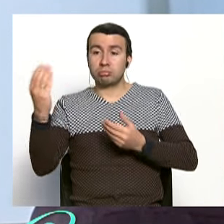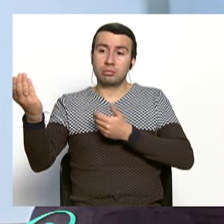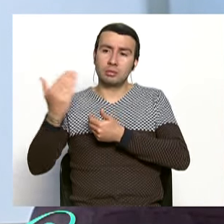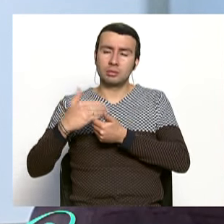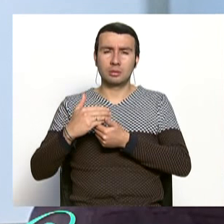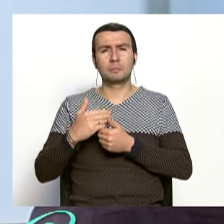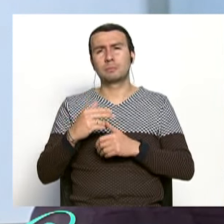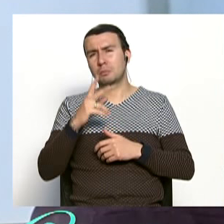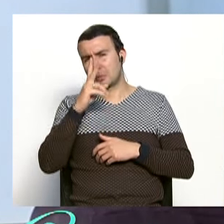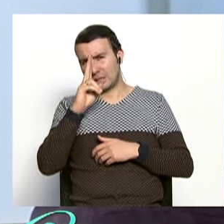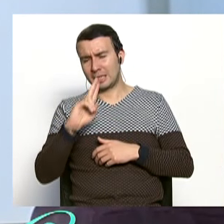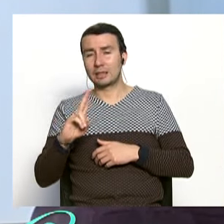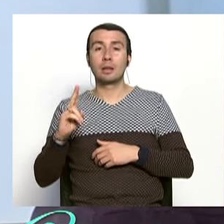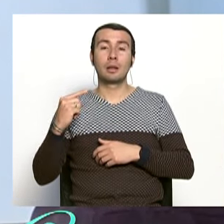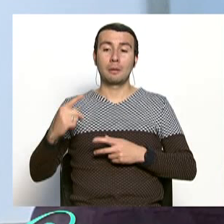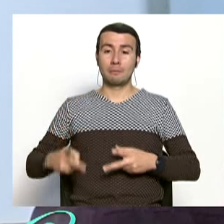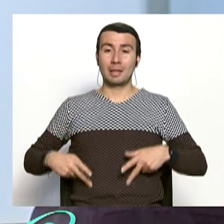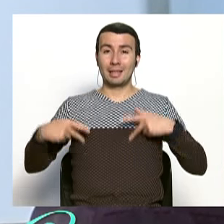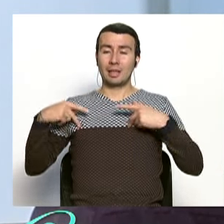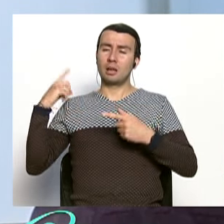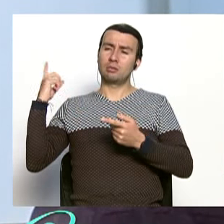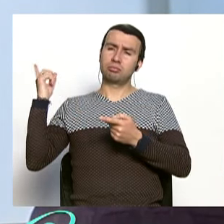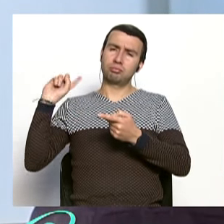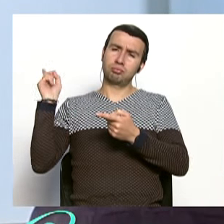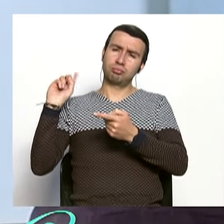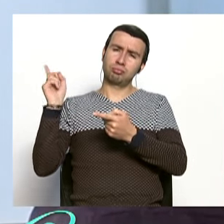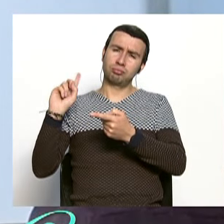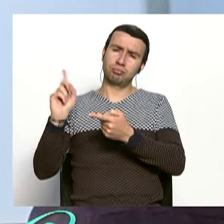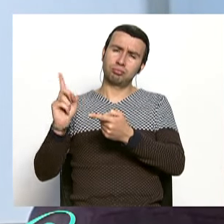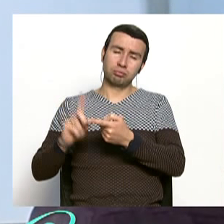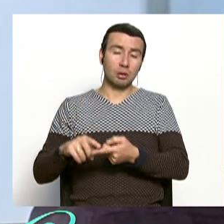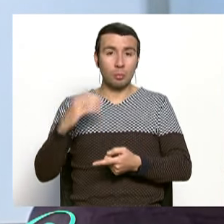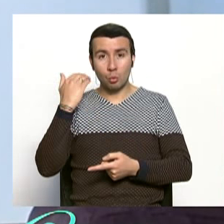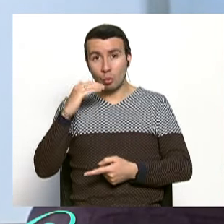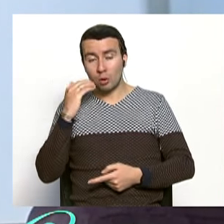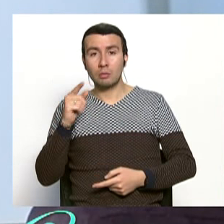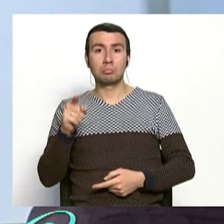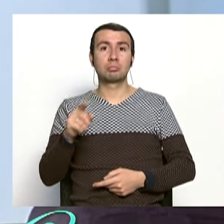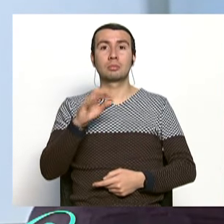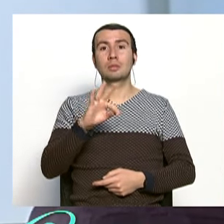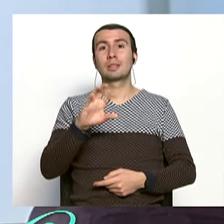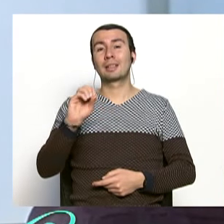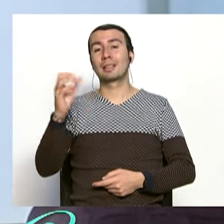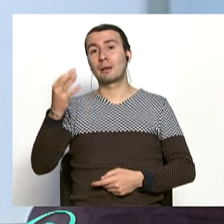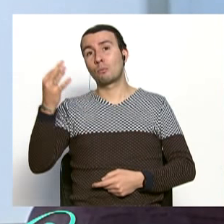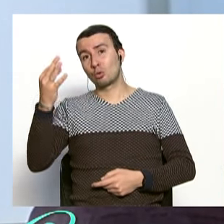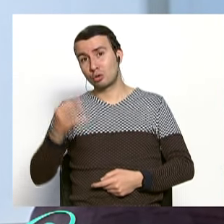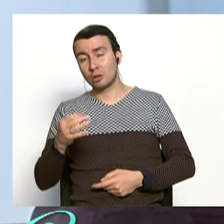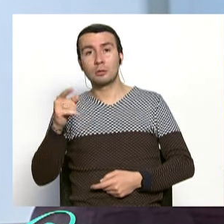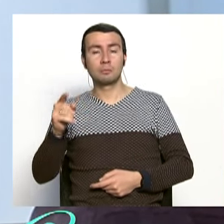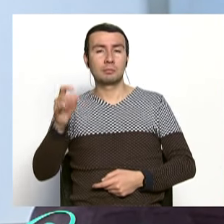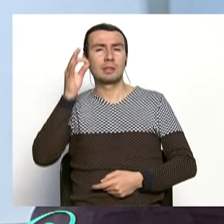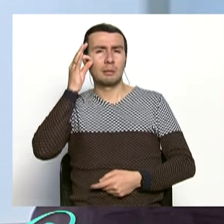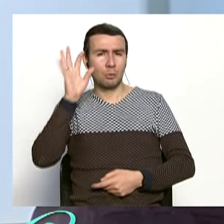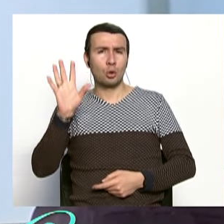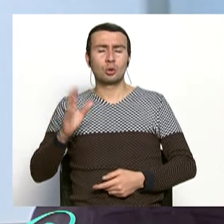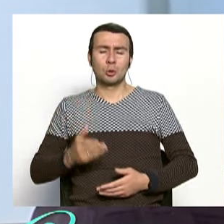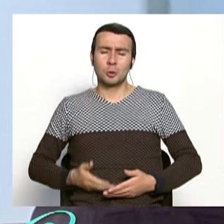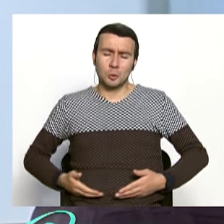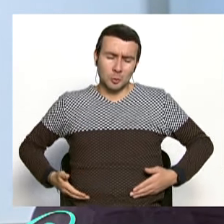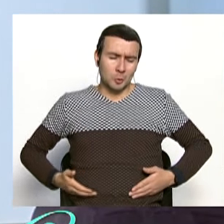eh una mujer o las mujeres pueden tener hasta un 30% de posibilidades de de tener o de padecer un dolor de